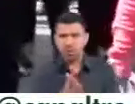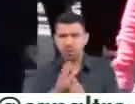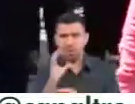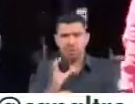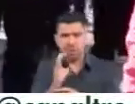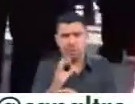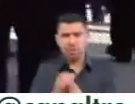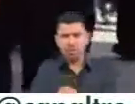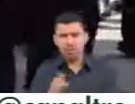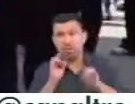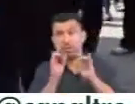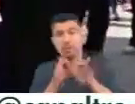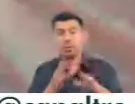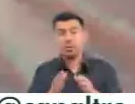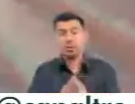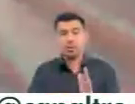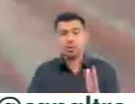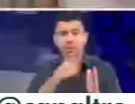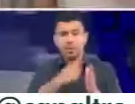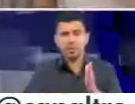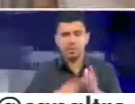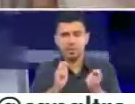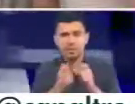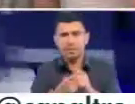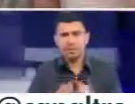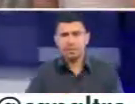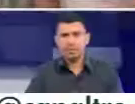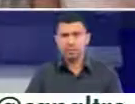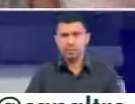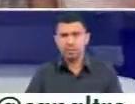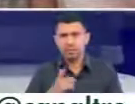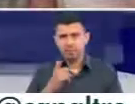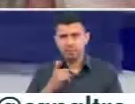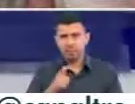total rechazo a la reforma tributaria. Pues esta es toda la información